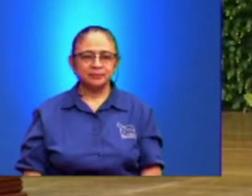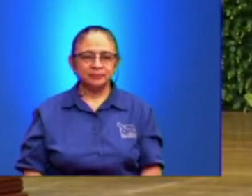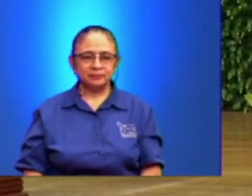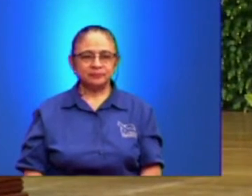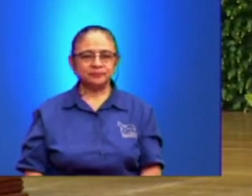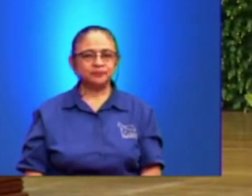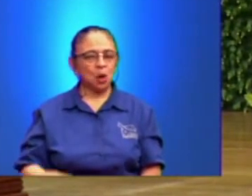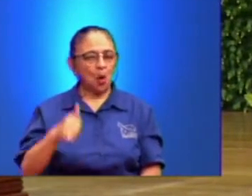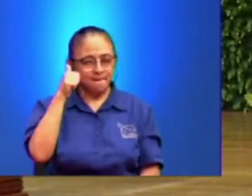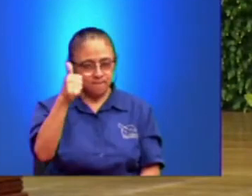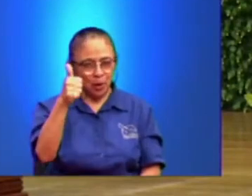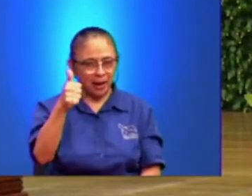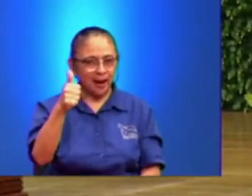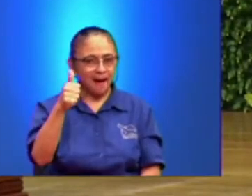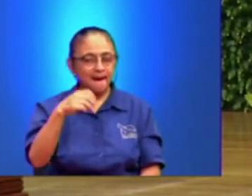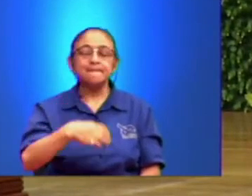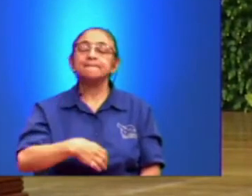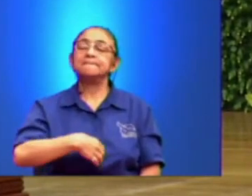y un buen maestro